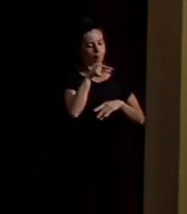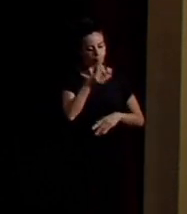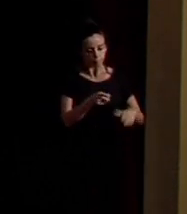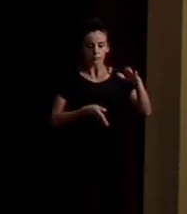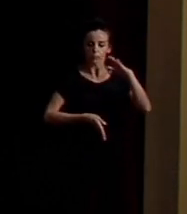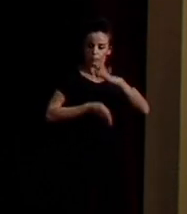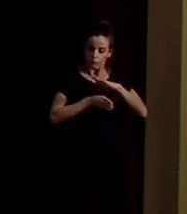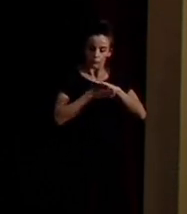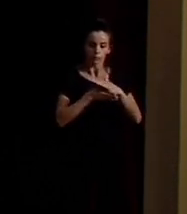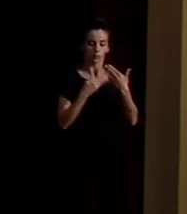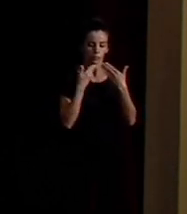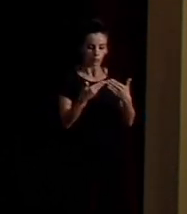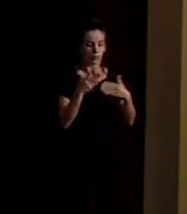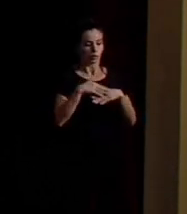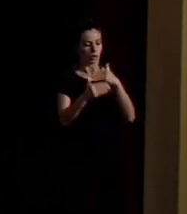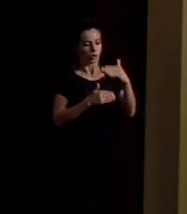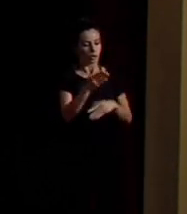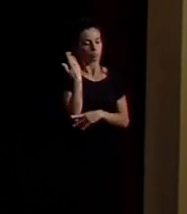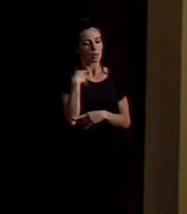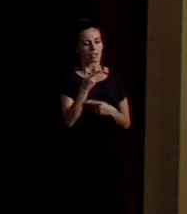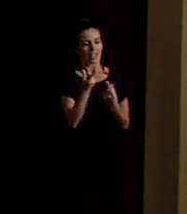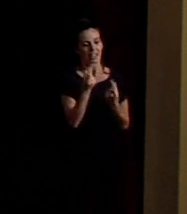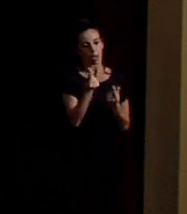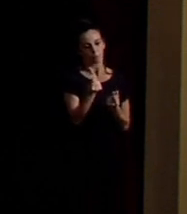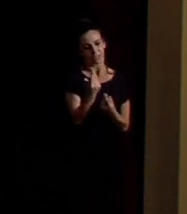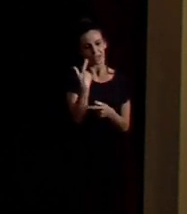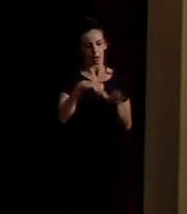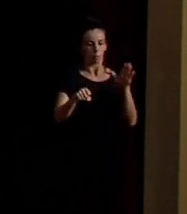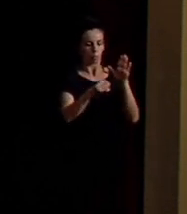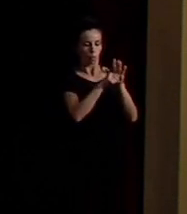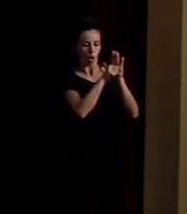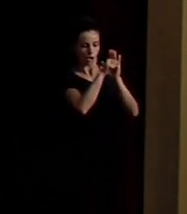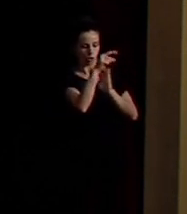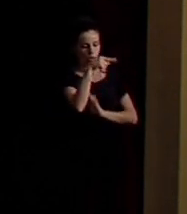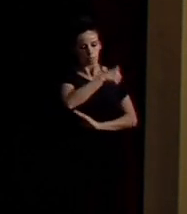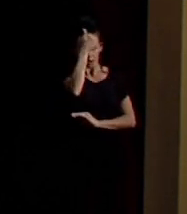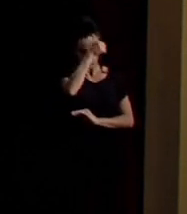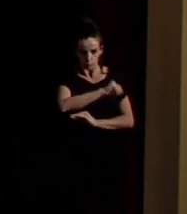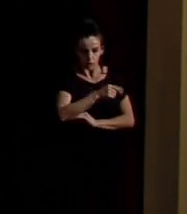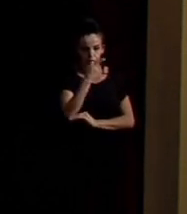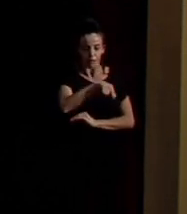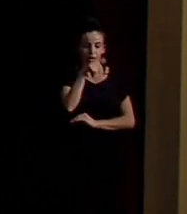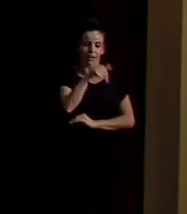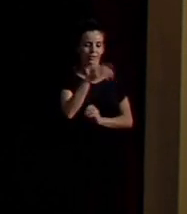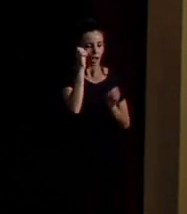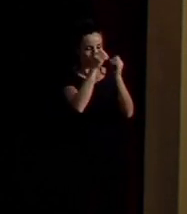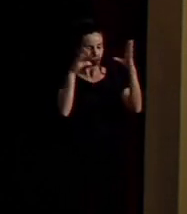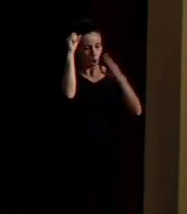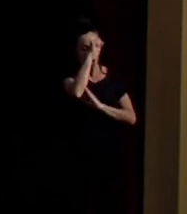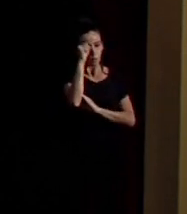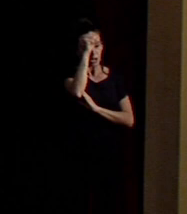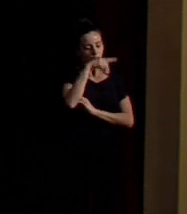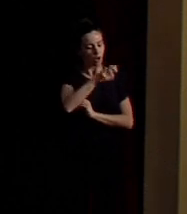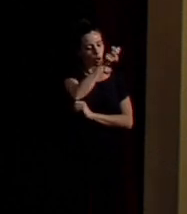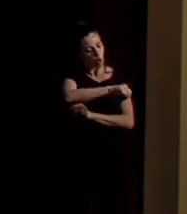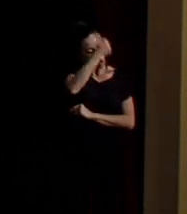a reproducir y a consolidar ese capital simbólico masculino, ¿no? Y sobre todo esa concepción del sujeto